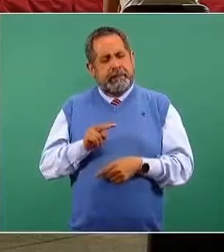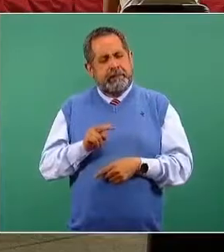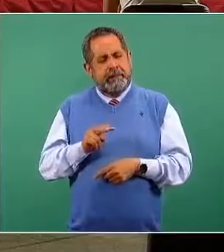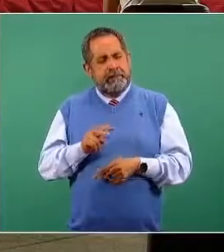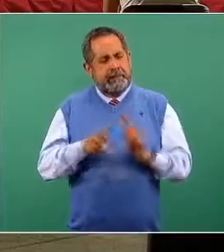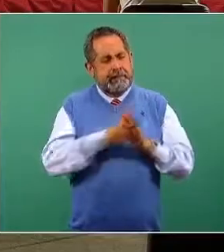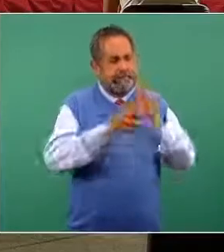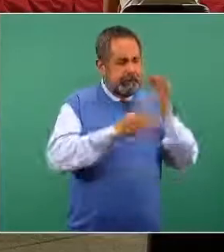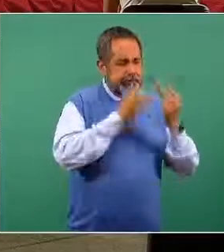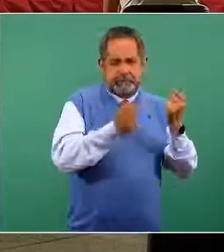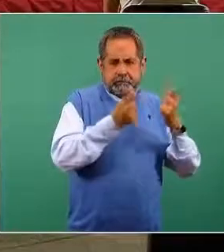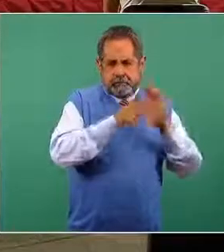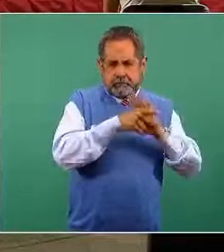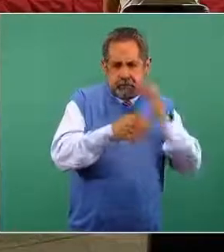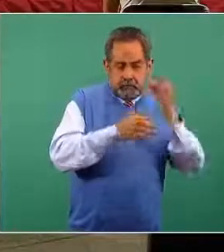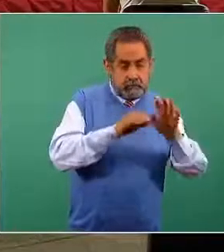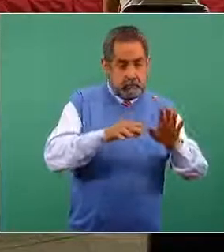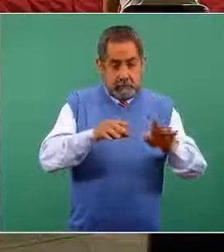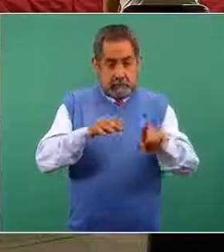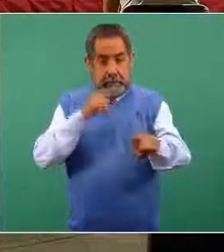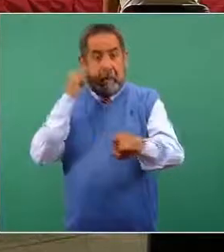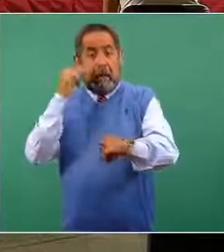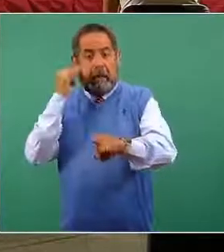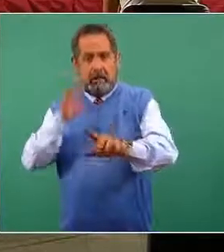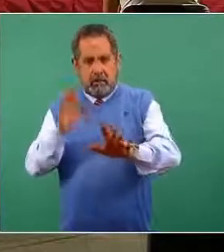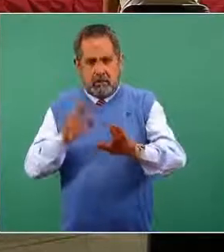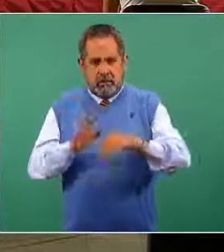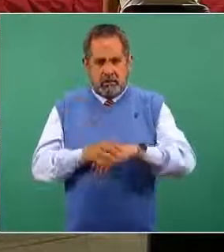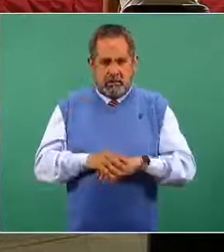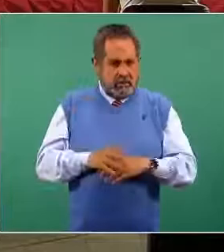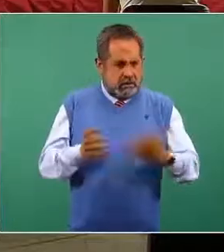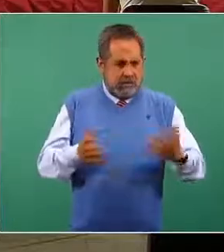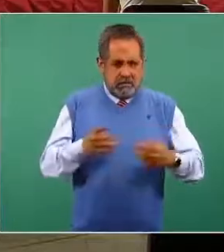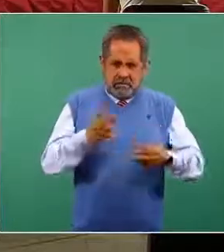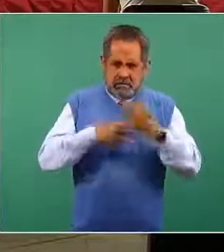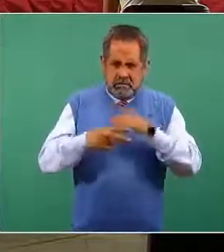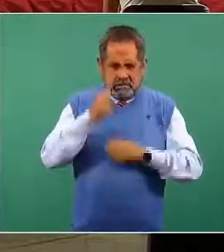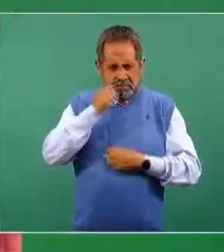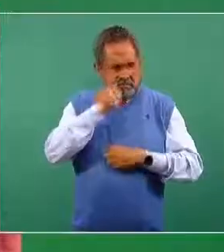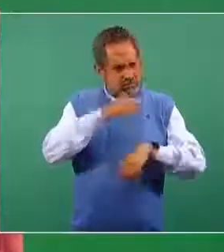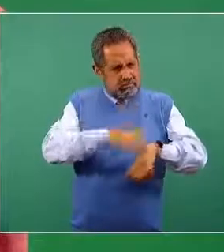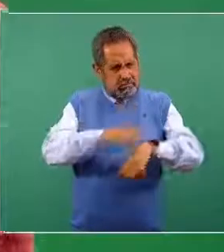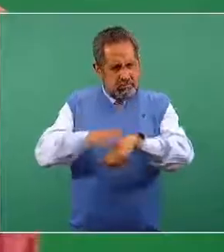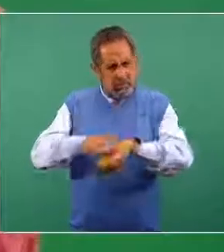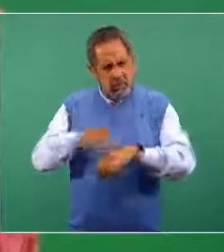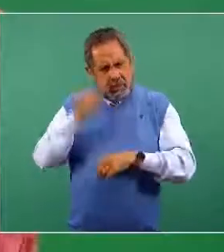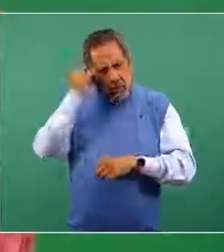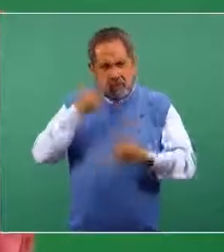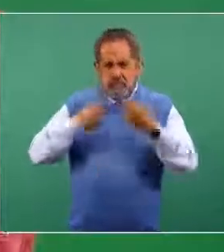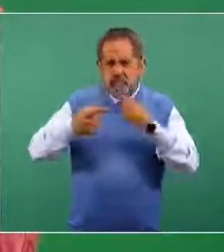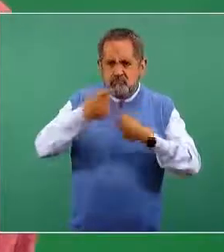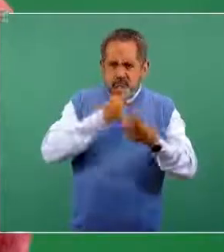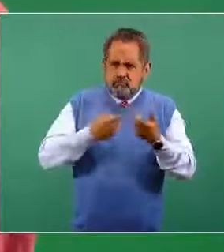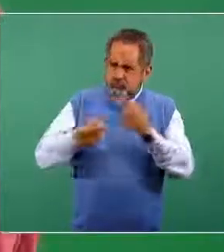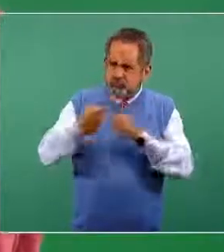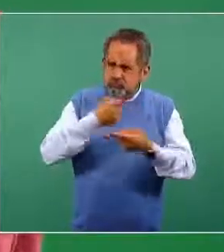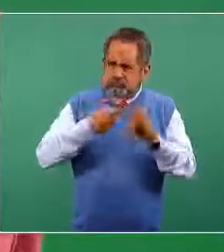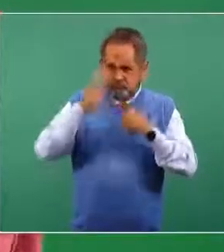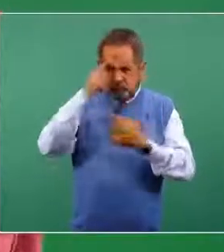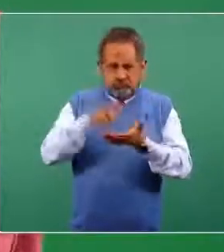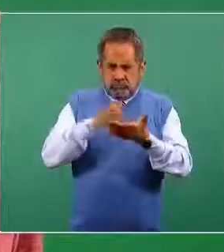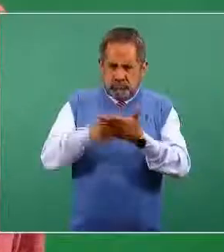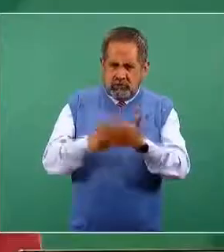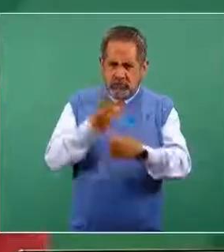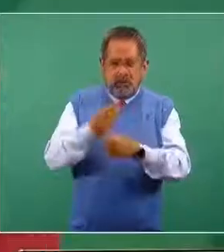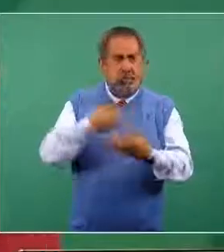los medios, de algunos medios, no se ofendan todos, por favor, tampoco se ofendan a quienes les hacemos esta crítica, es constructiva, la idea es ir construyendo